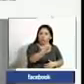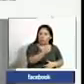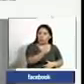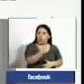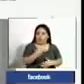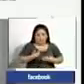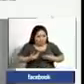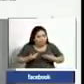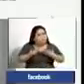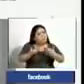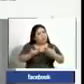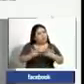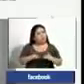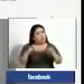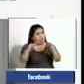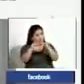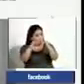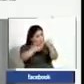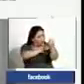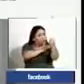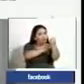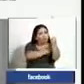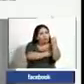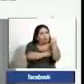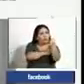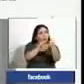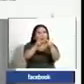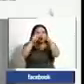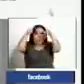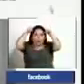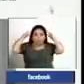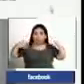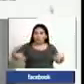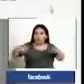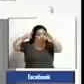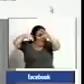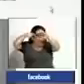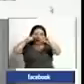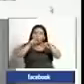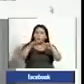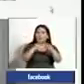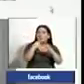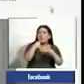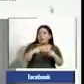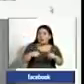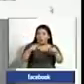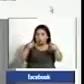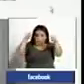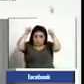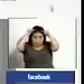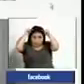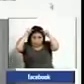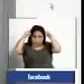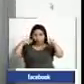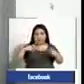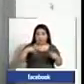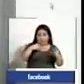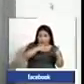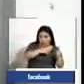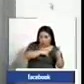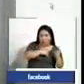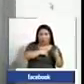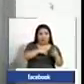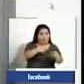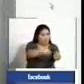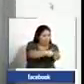capa, sino que se visten de verde en este momento que está viviendo el país. Y son las enfermeras y todo el personal médico que está trabajando en los